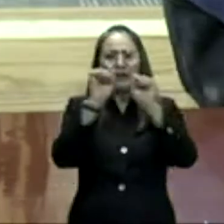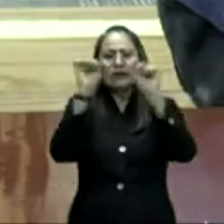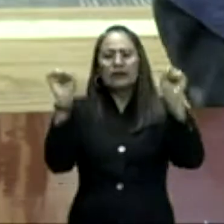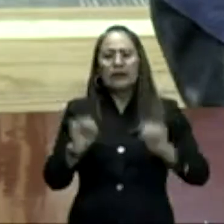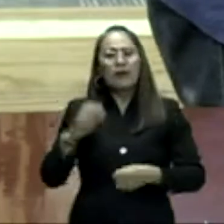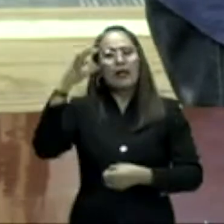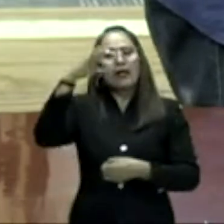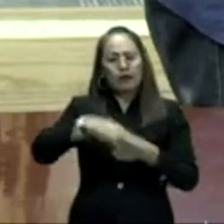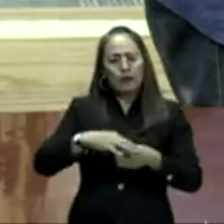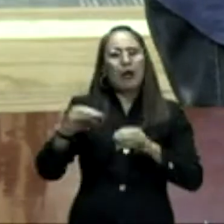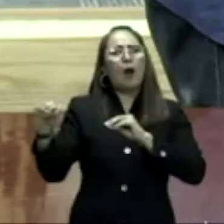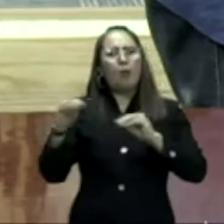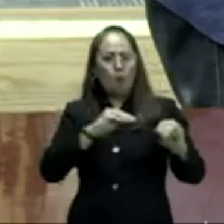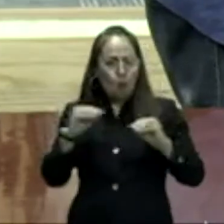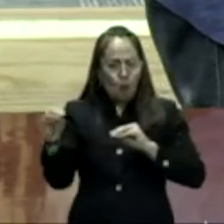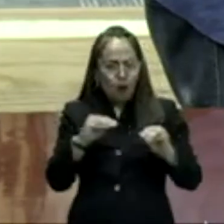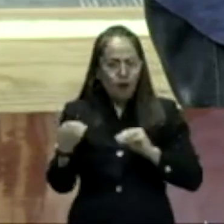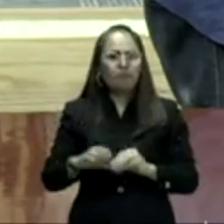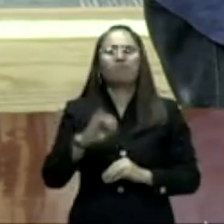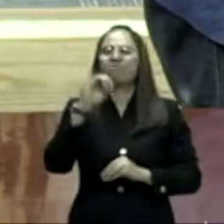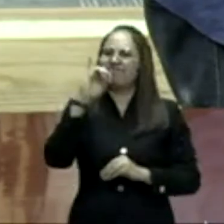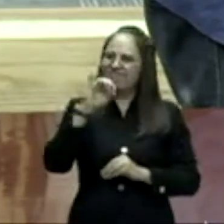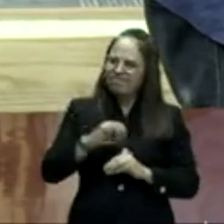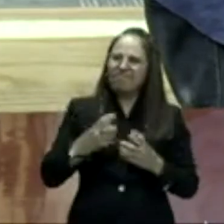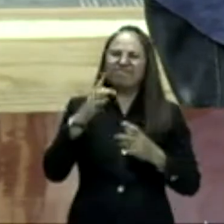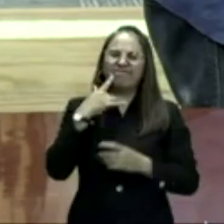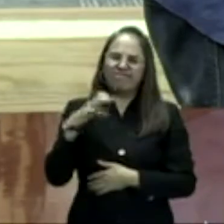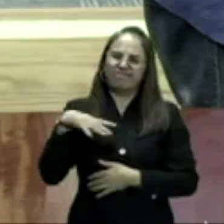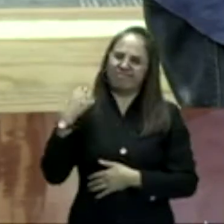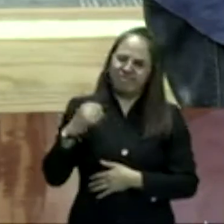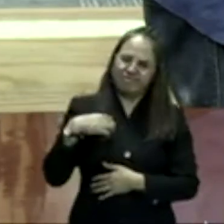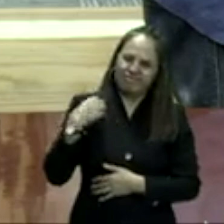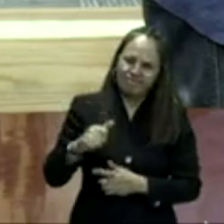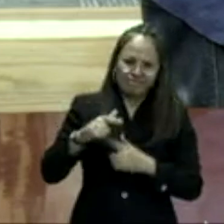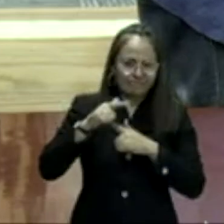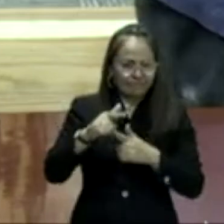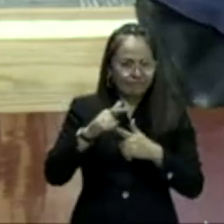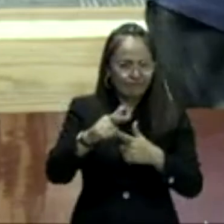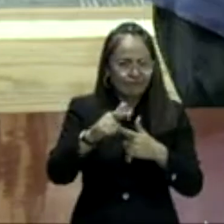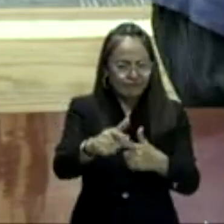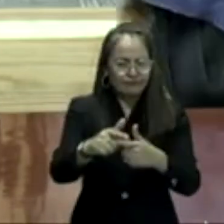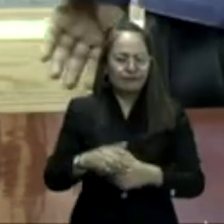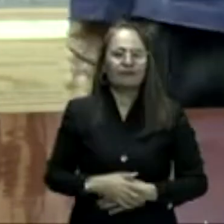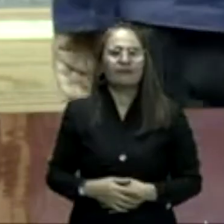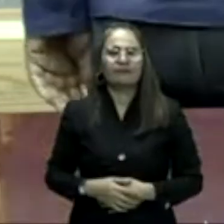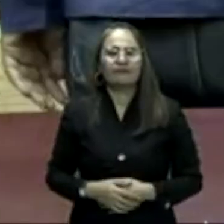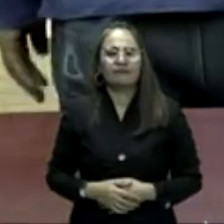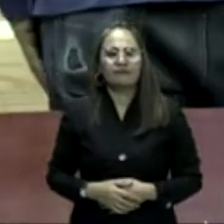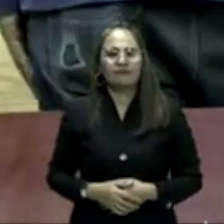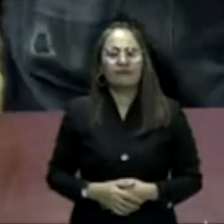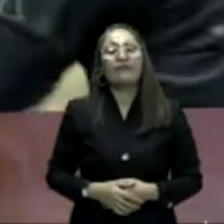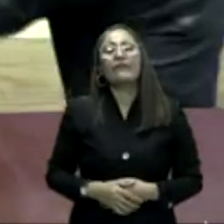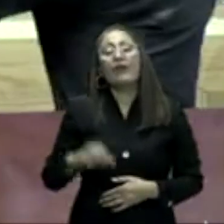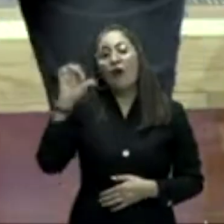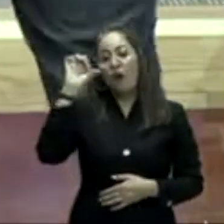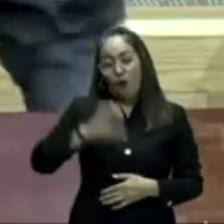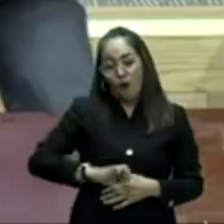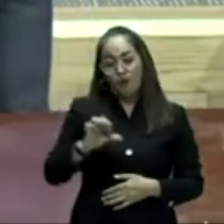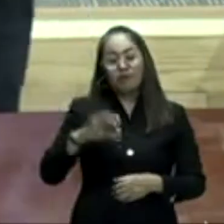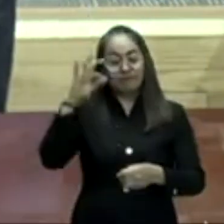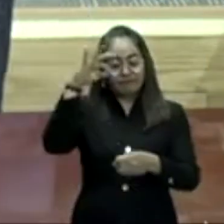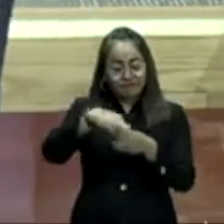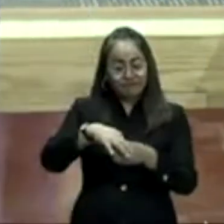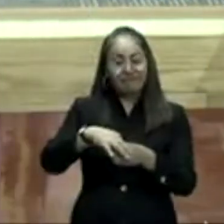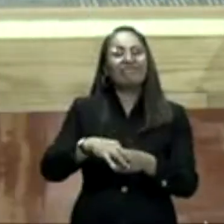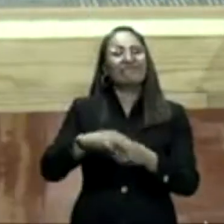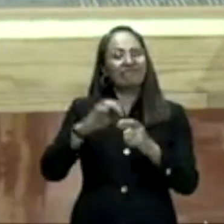se mueve y se ha sobrepuesto a las adversidades. Es necesario reconocer que arribamos a esta jornada electoral